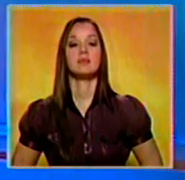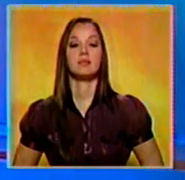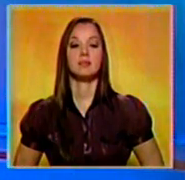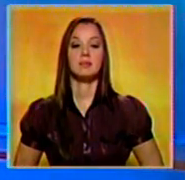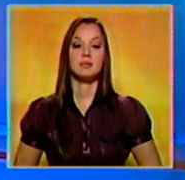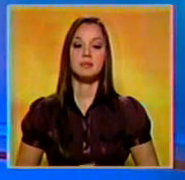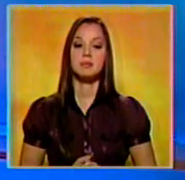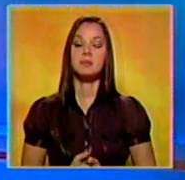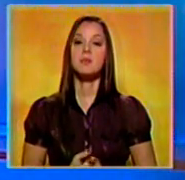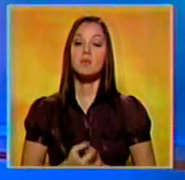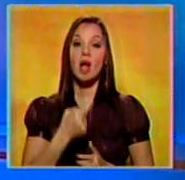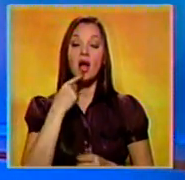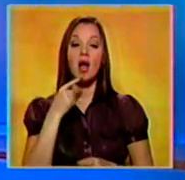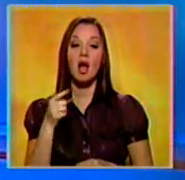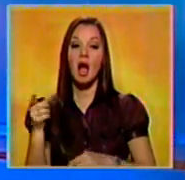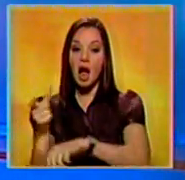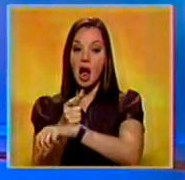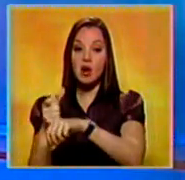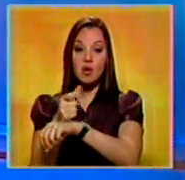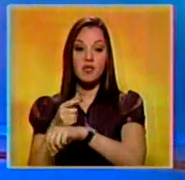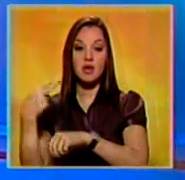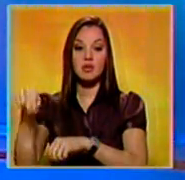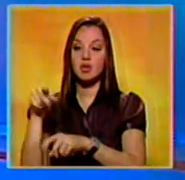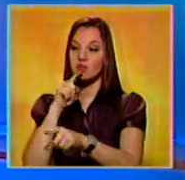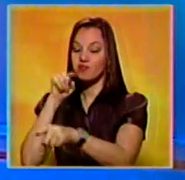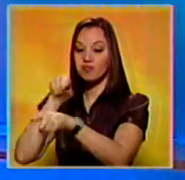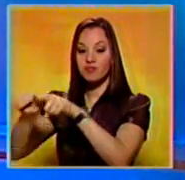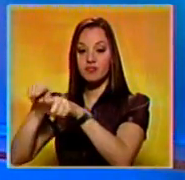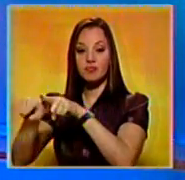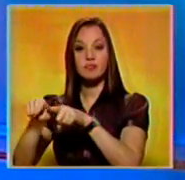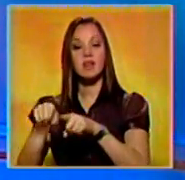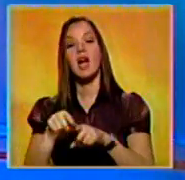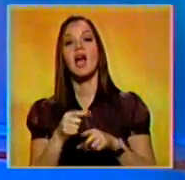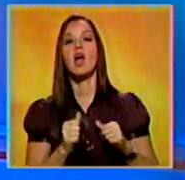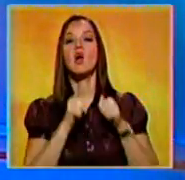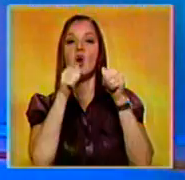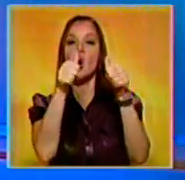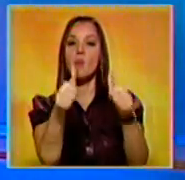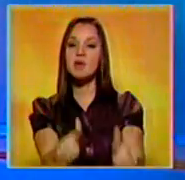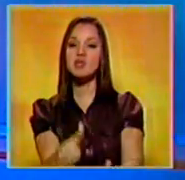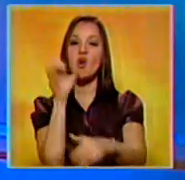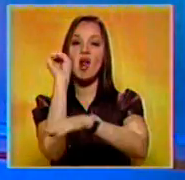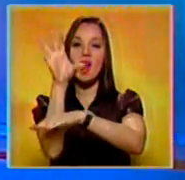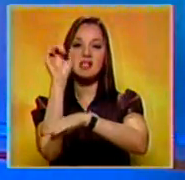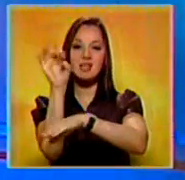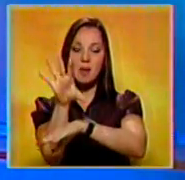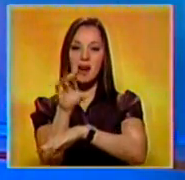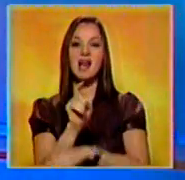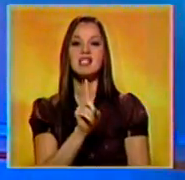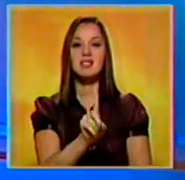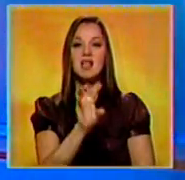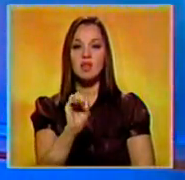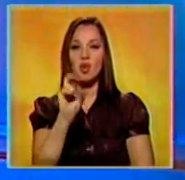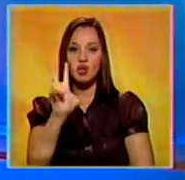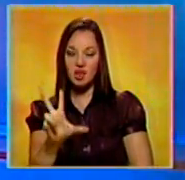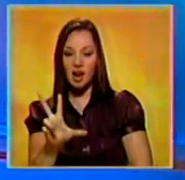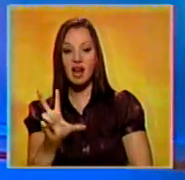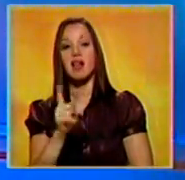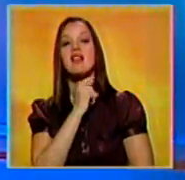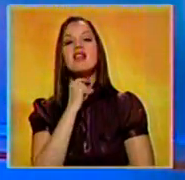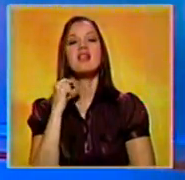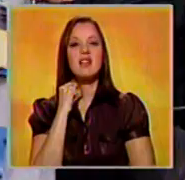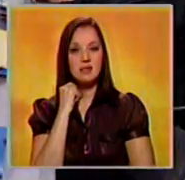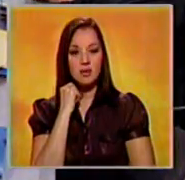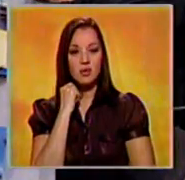Con críticas al gobierno nacional y a los partidos políticos, comenzó la Asamblea Ordinaria número 103 de la Conferencia Episcopal